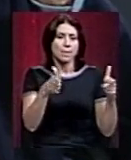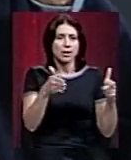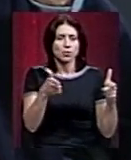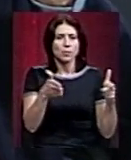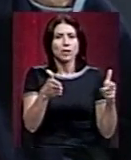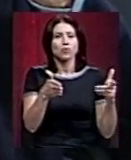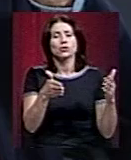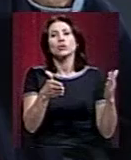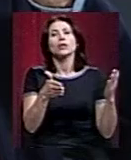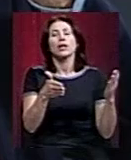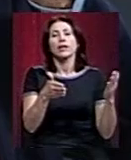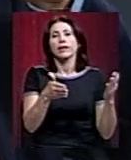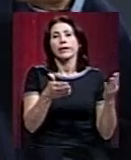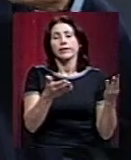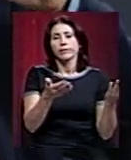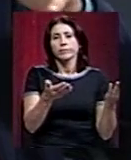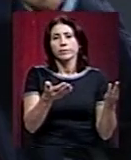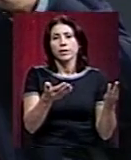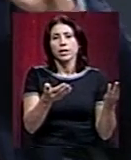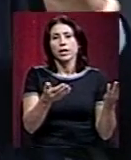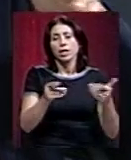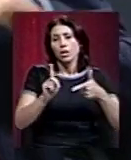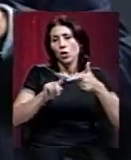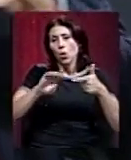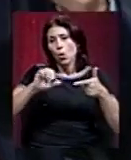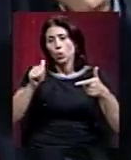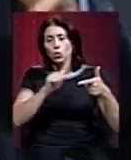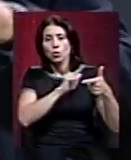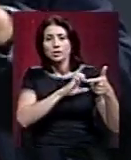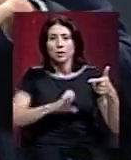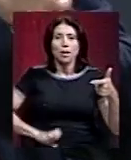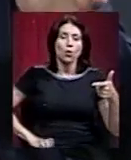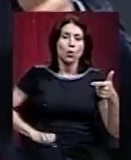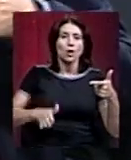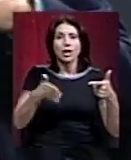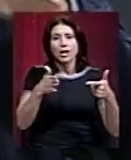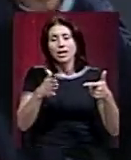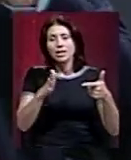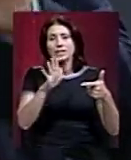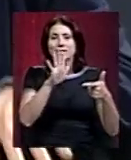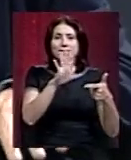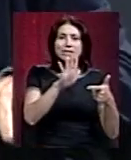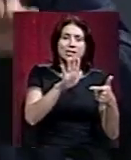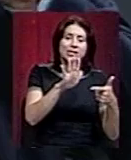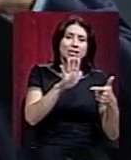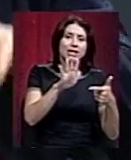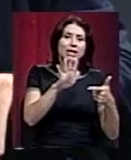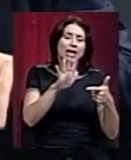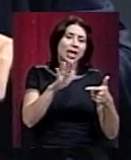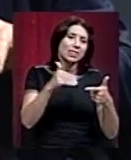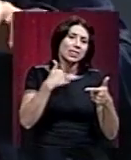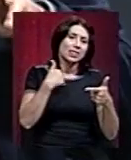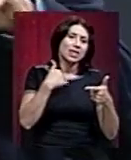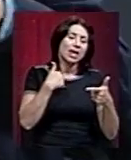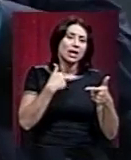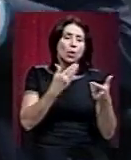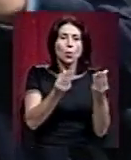yo entiendo, y hay otro Salvador con entre 5 y 6 que tiene un producto mucho